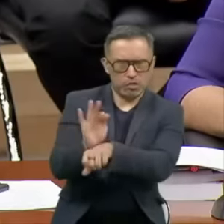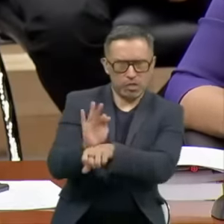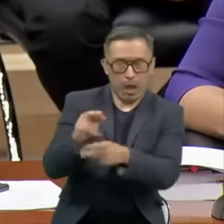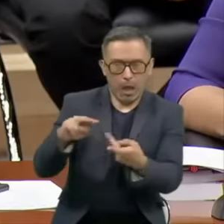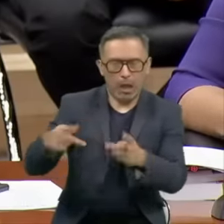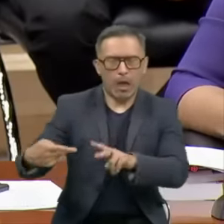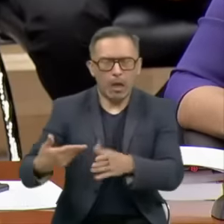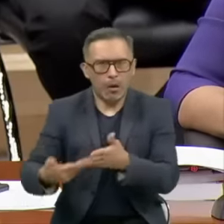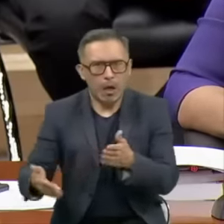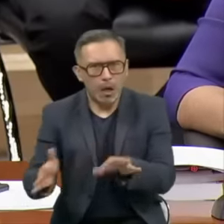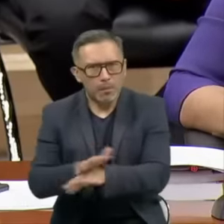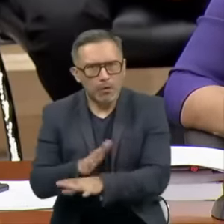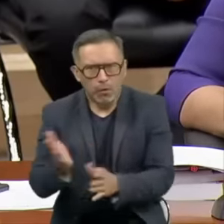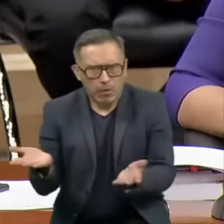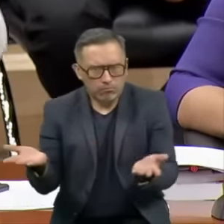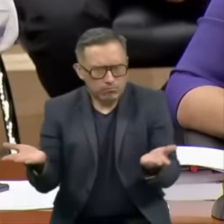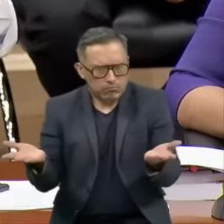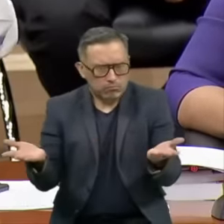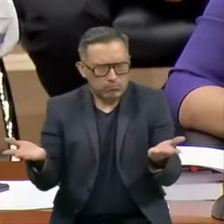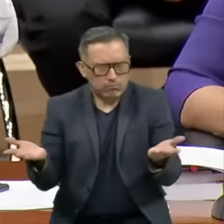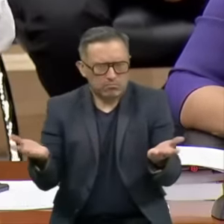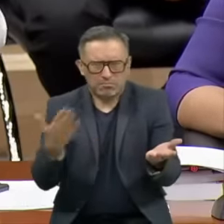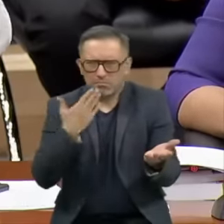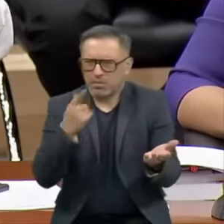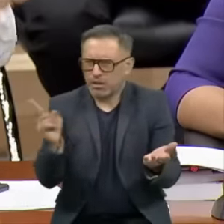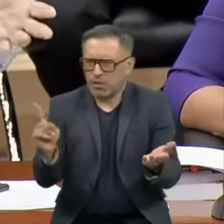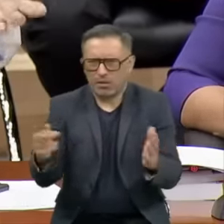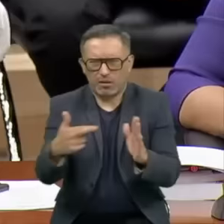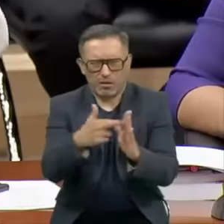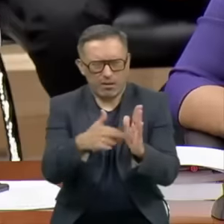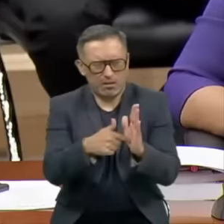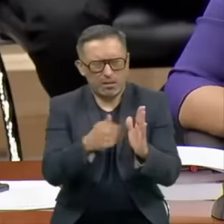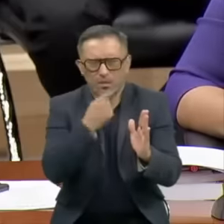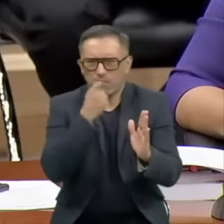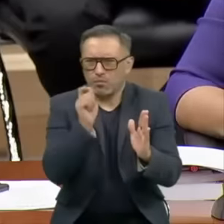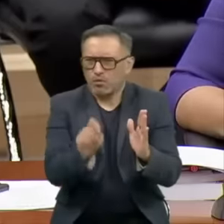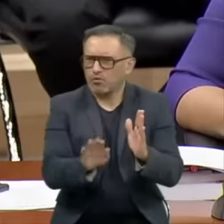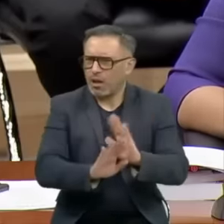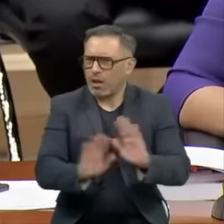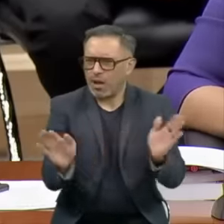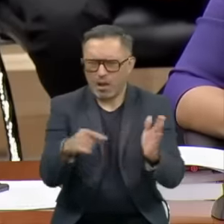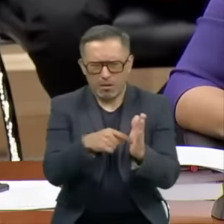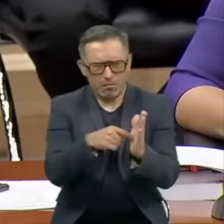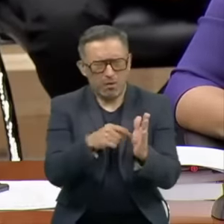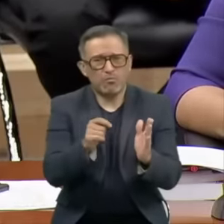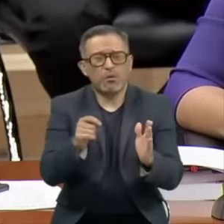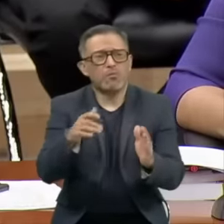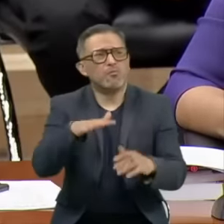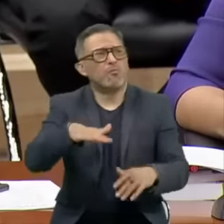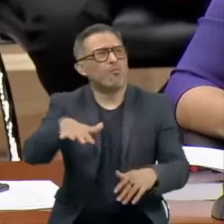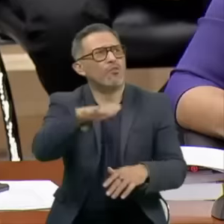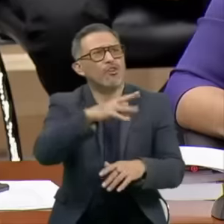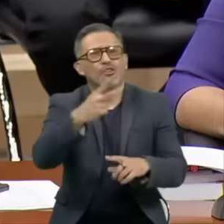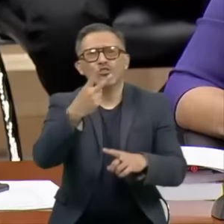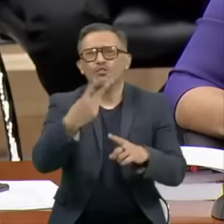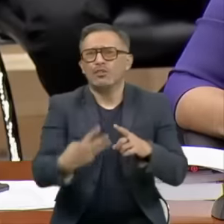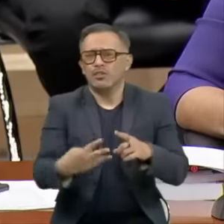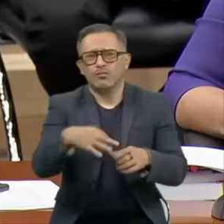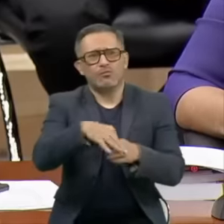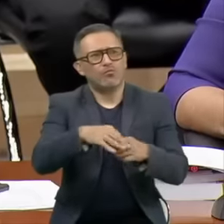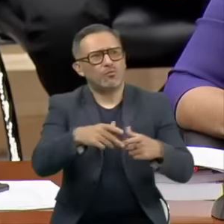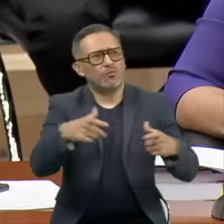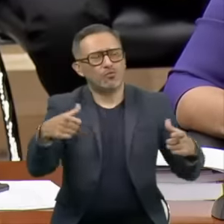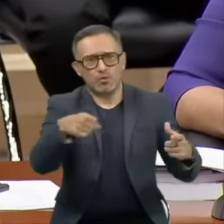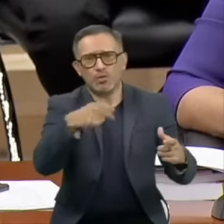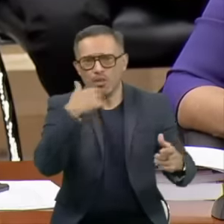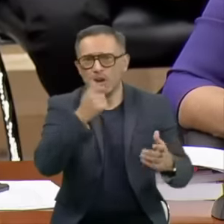son las reglas, punto. Con ellas jugamos, punto. Con ellas les ganamos, punto. El pueblo nos dio los dos tercios porque quiere que hagamos las